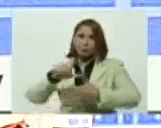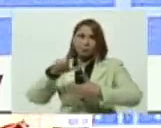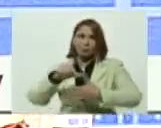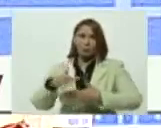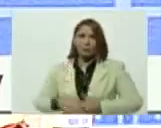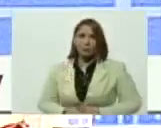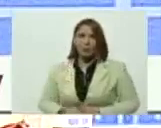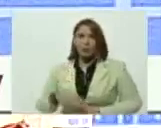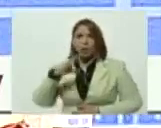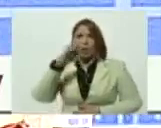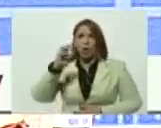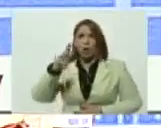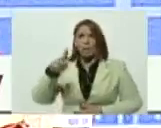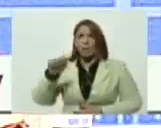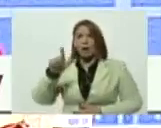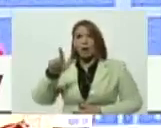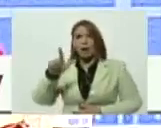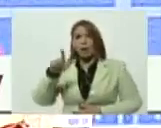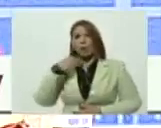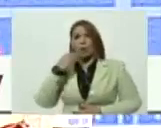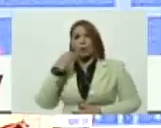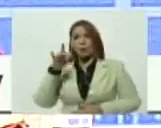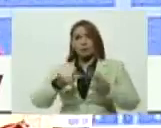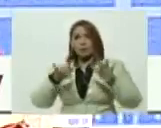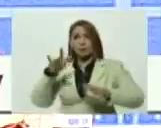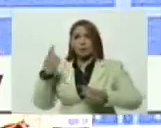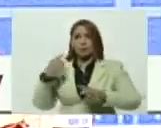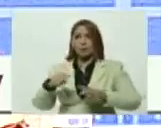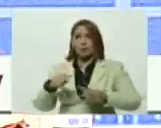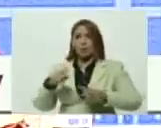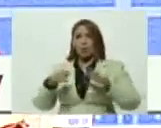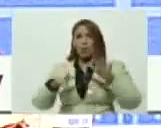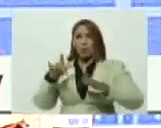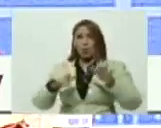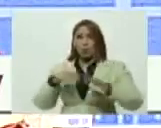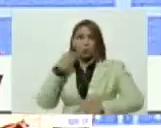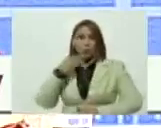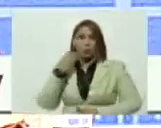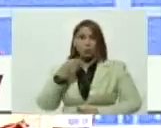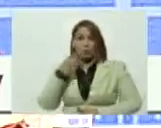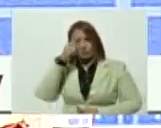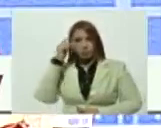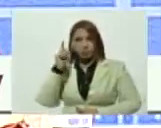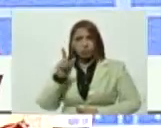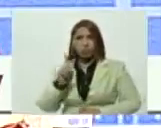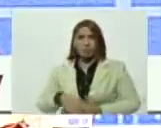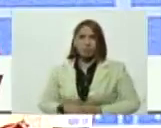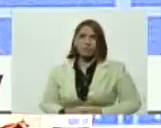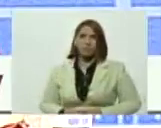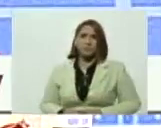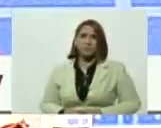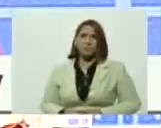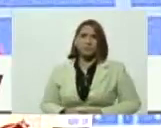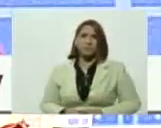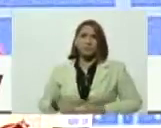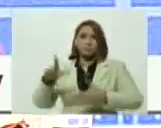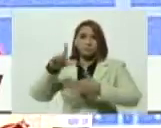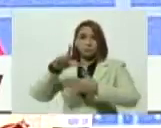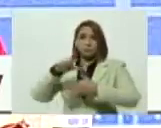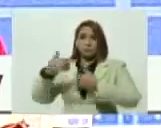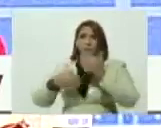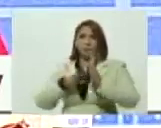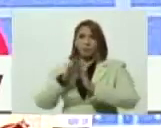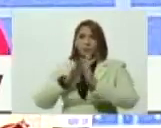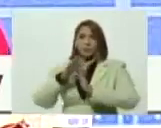Latina, la COPAL Juvenil. Tenemos la Secretaría desde la Juventud del Partido General de la Juventud Latinoamericana Progresista, la